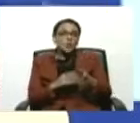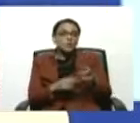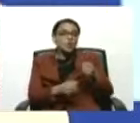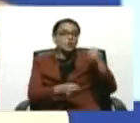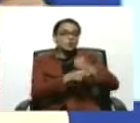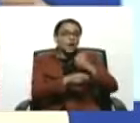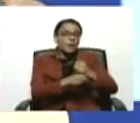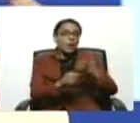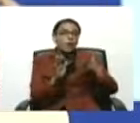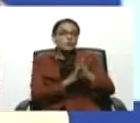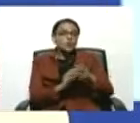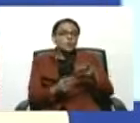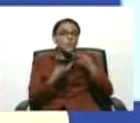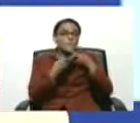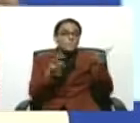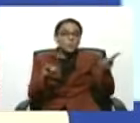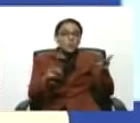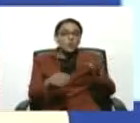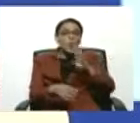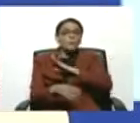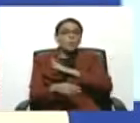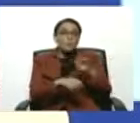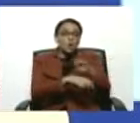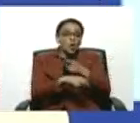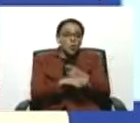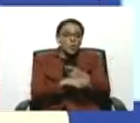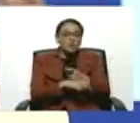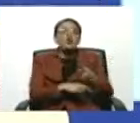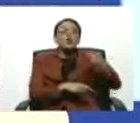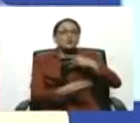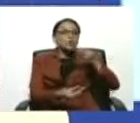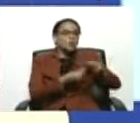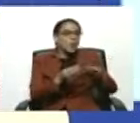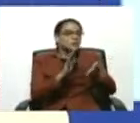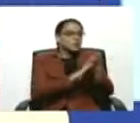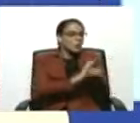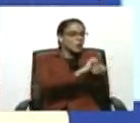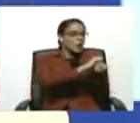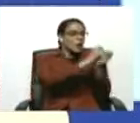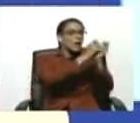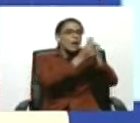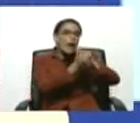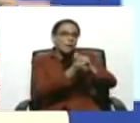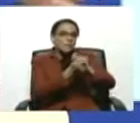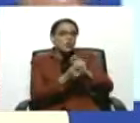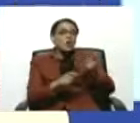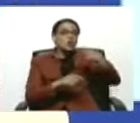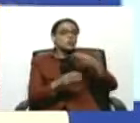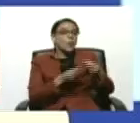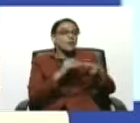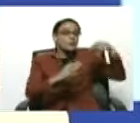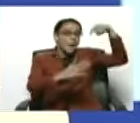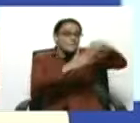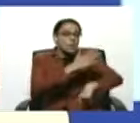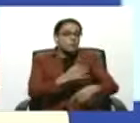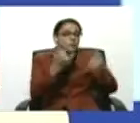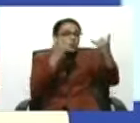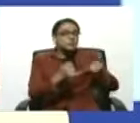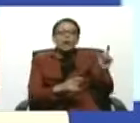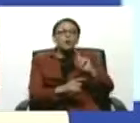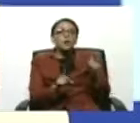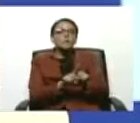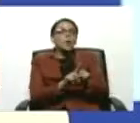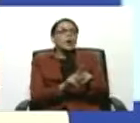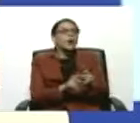a reforma pero no ha sido una privatización masiva se ha privatizado algunas